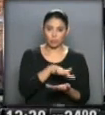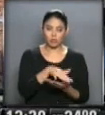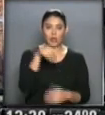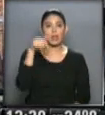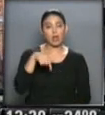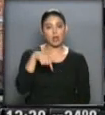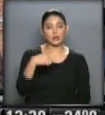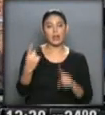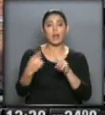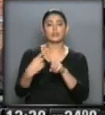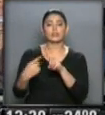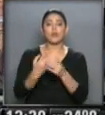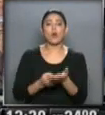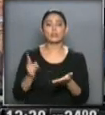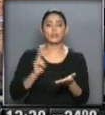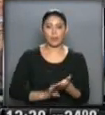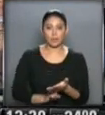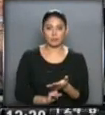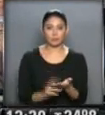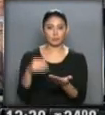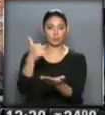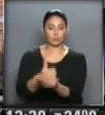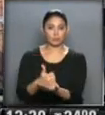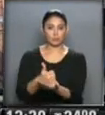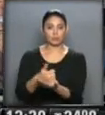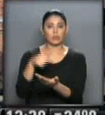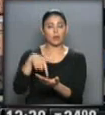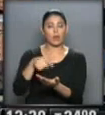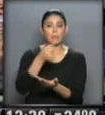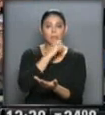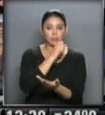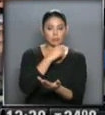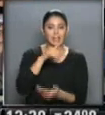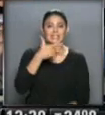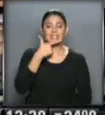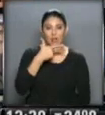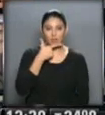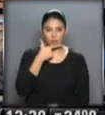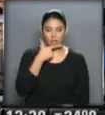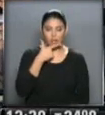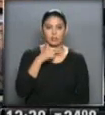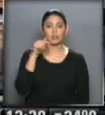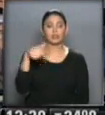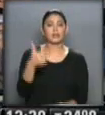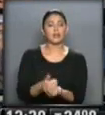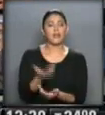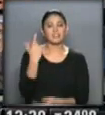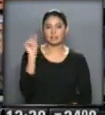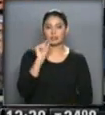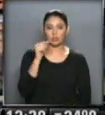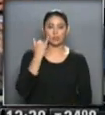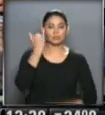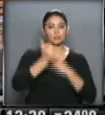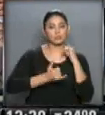Vamos a tomar contacto de vuelta con uno de nuestros móviles. Está Silvia Fernández, que hace minutos